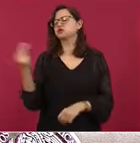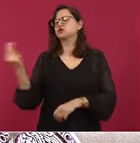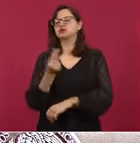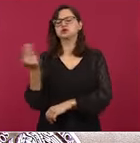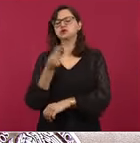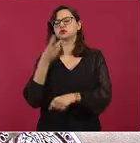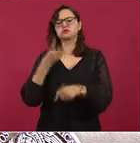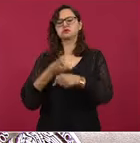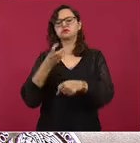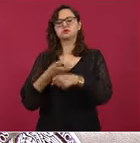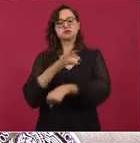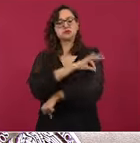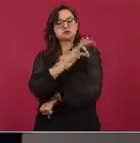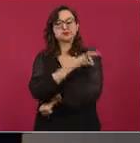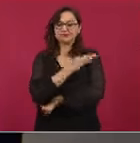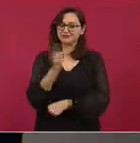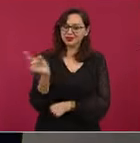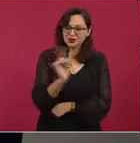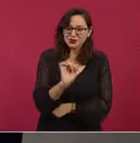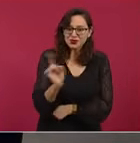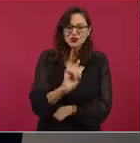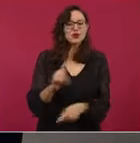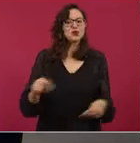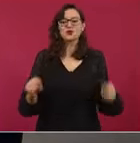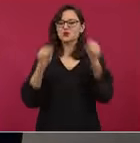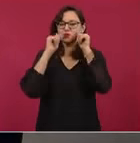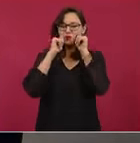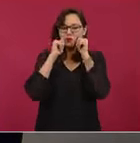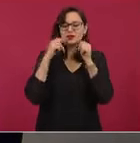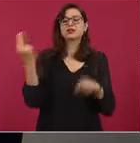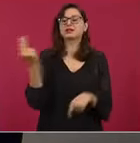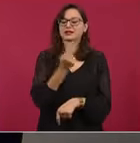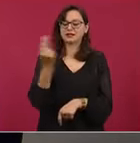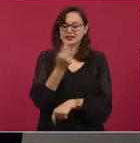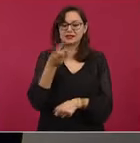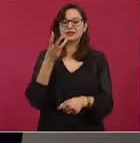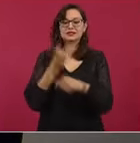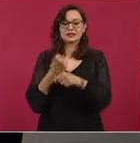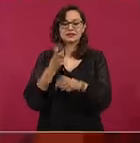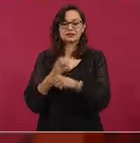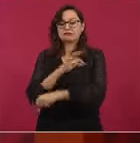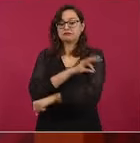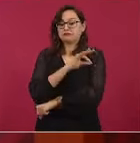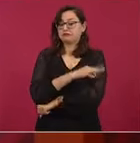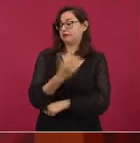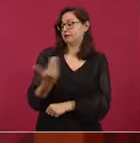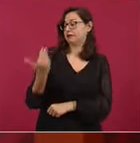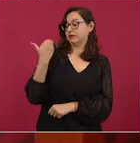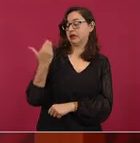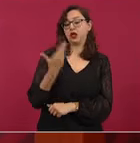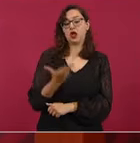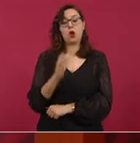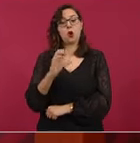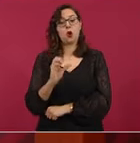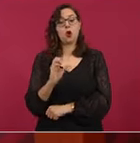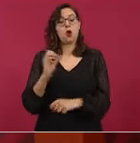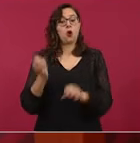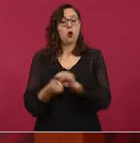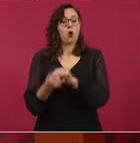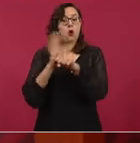aun cuando se haya padecido COVID, particularmente en esta última oleada, la oleada de Omicron que ocurrió al inicio de este